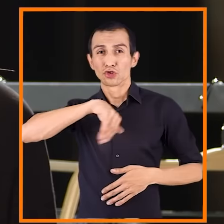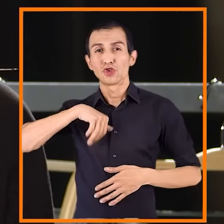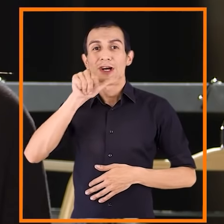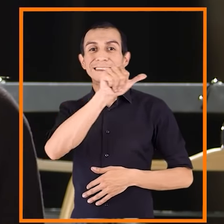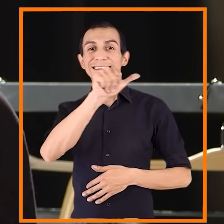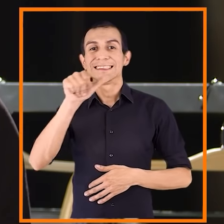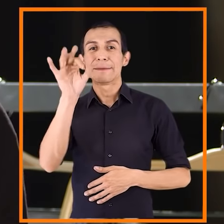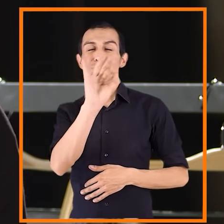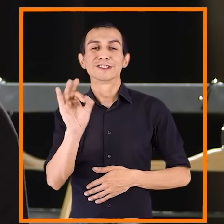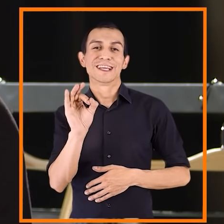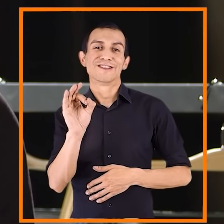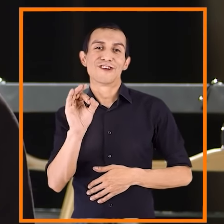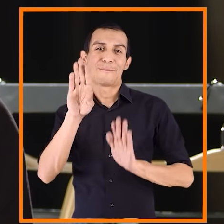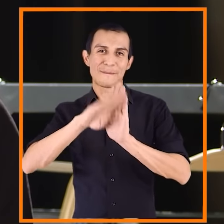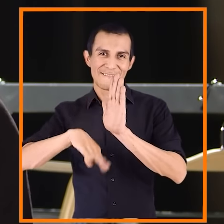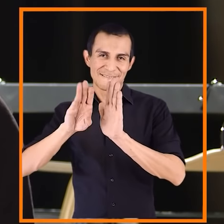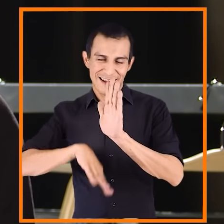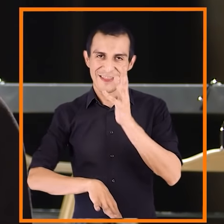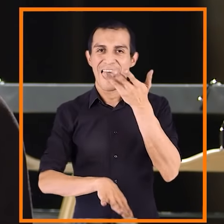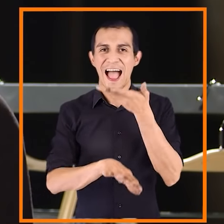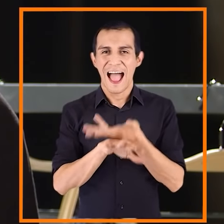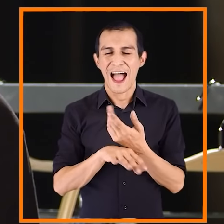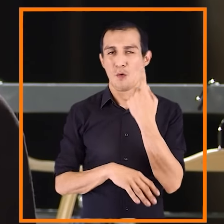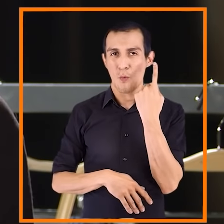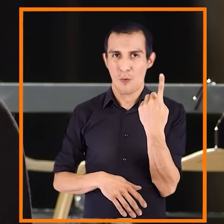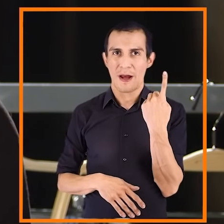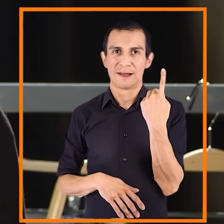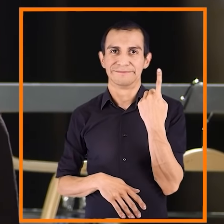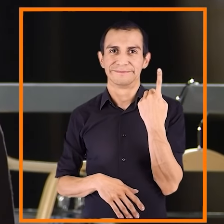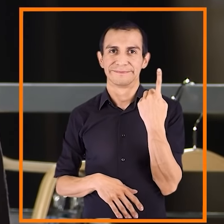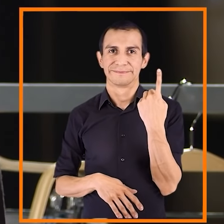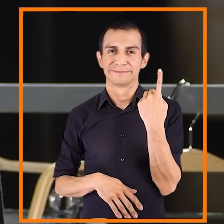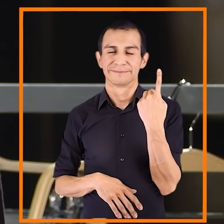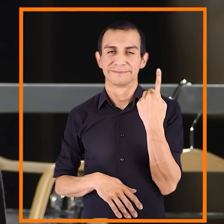el 66%. Ahora,